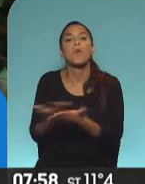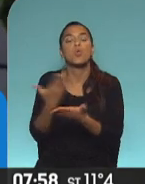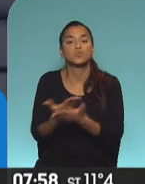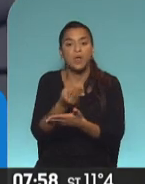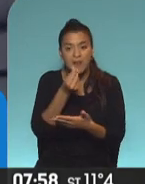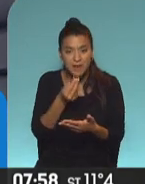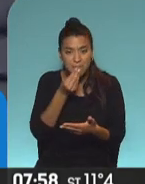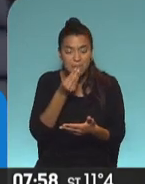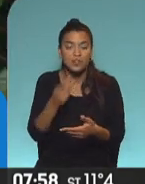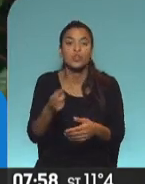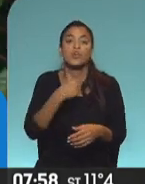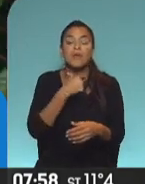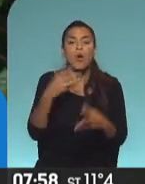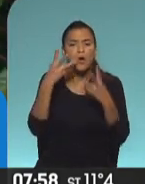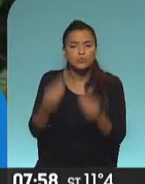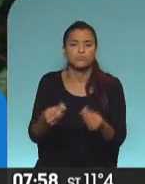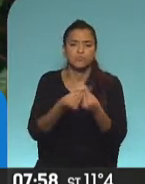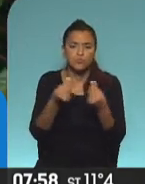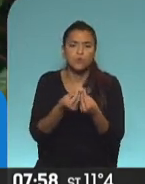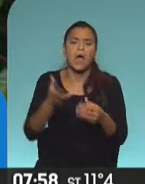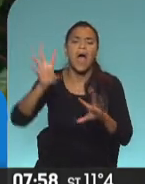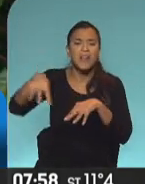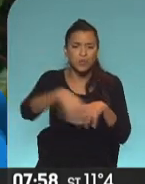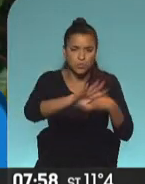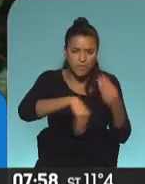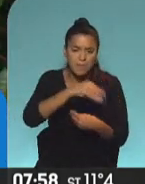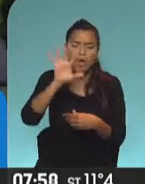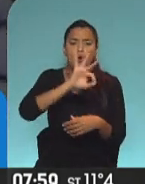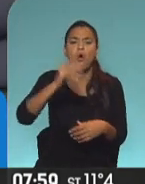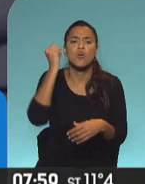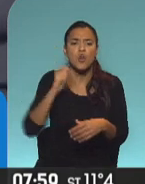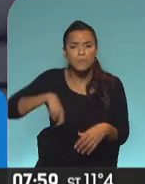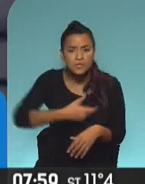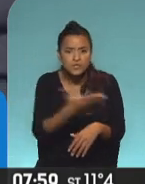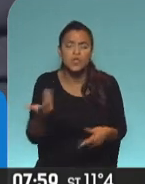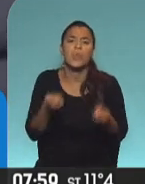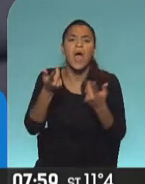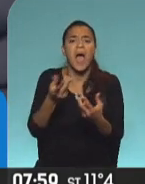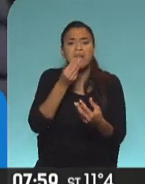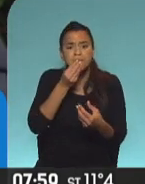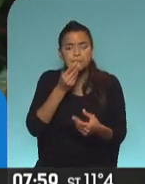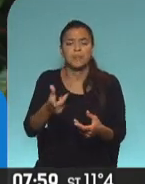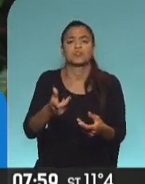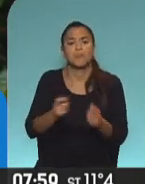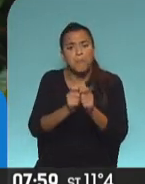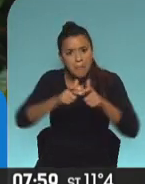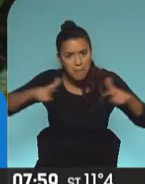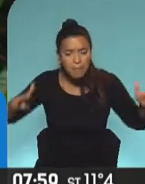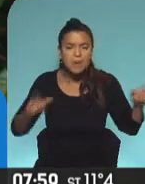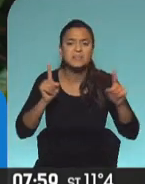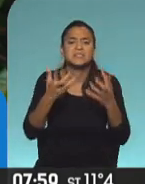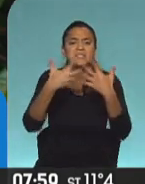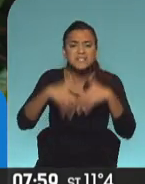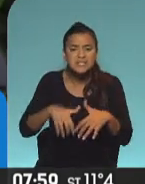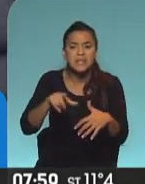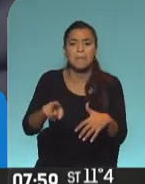alimentos. Queremos ayudar a mucha gente de agricultura familiar, de economía social, que produce alimentos, a tener más escala. Armamos un sistema de